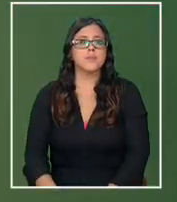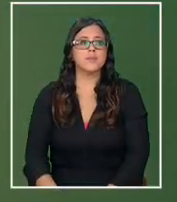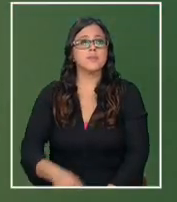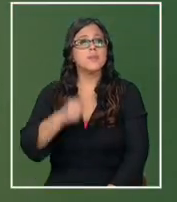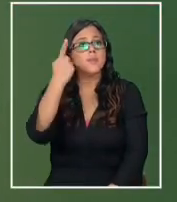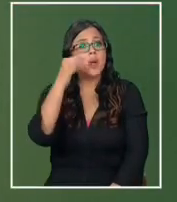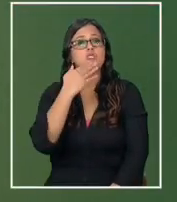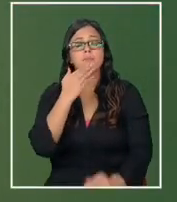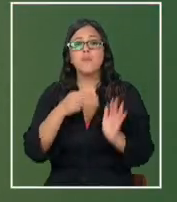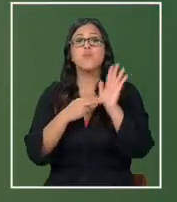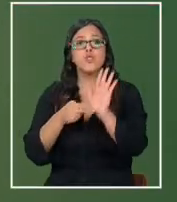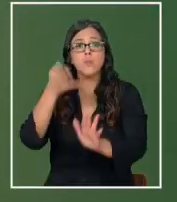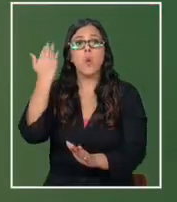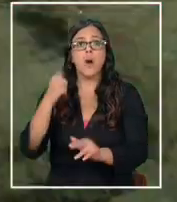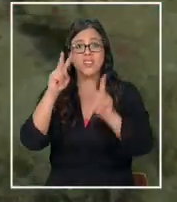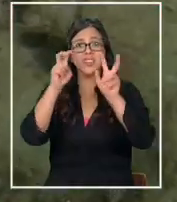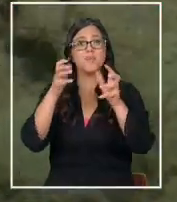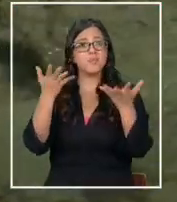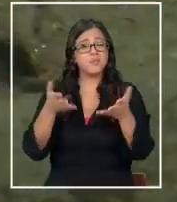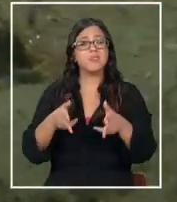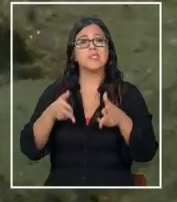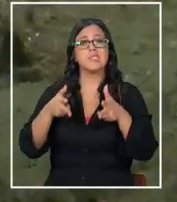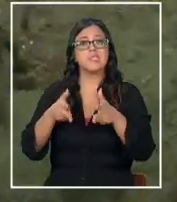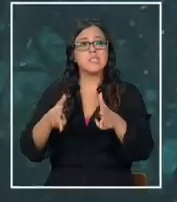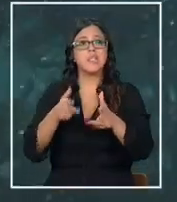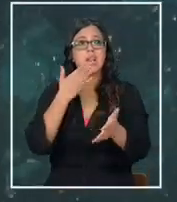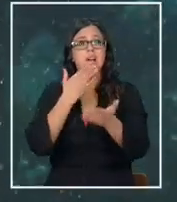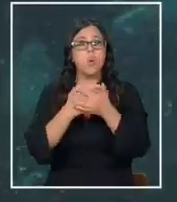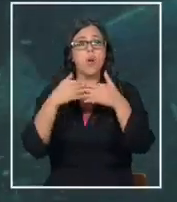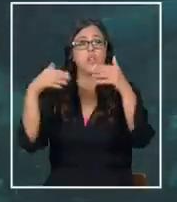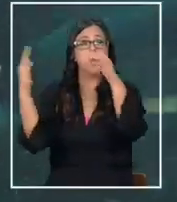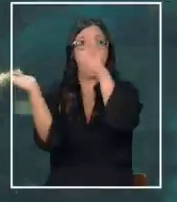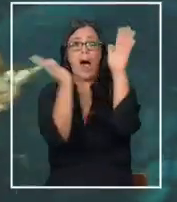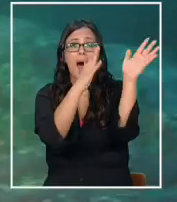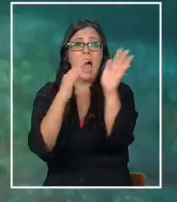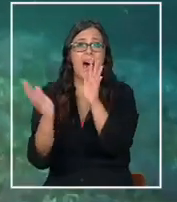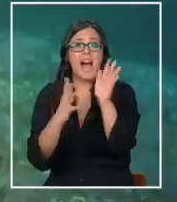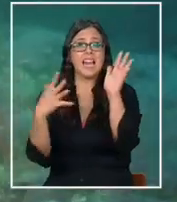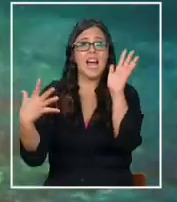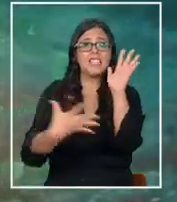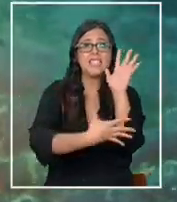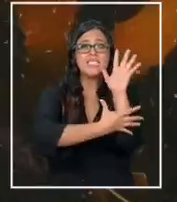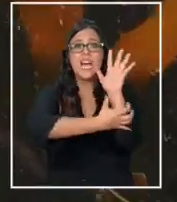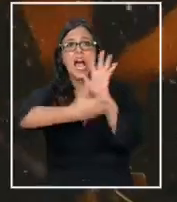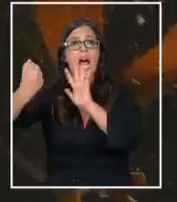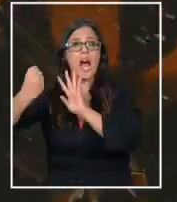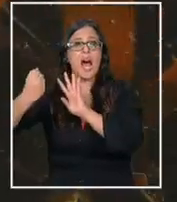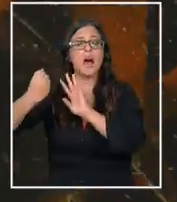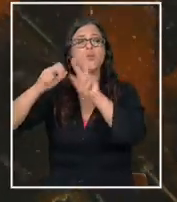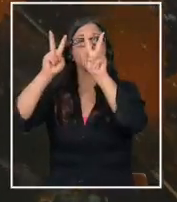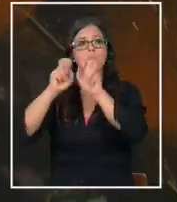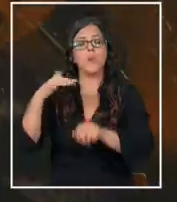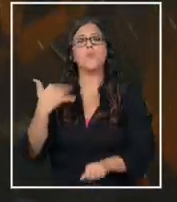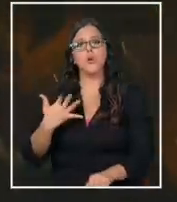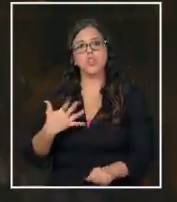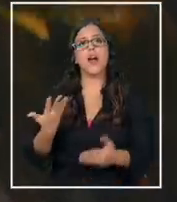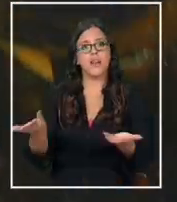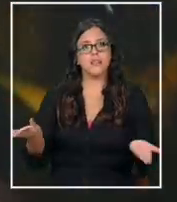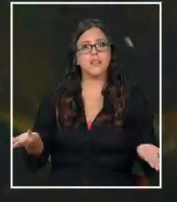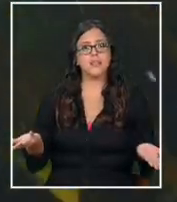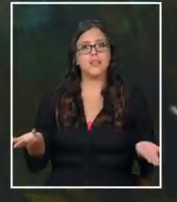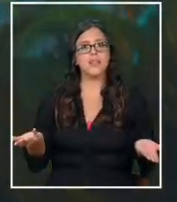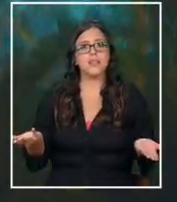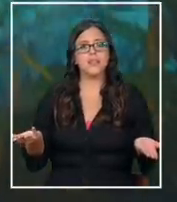Pero también mostramos las amenazas. Al remover el alga, lo que estamos haciendo, estamos sacando un componente muy importante del sistema, un